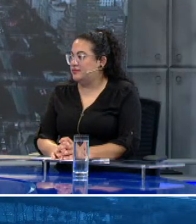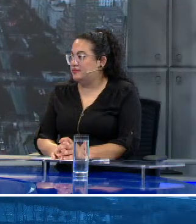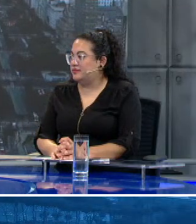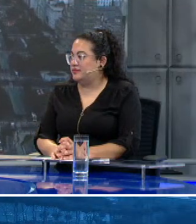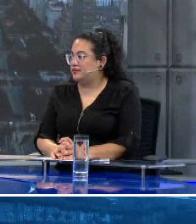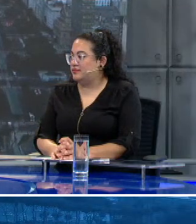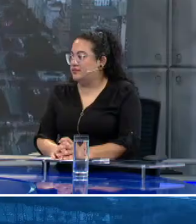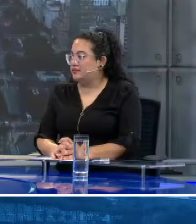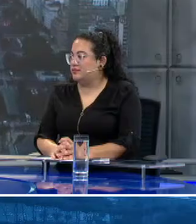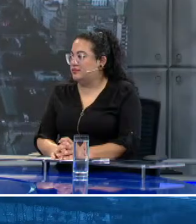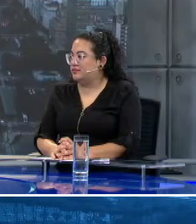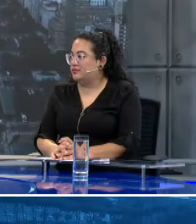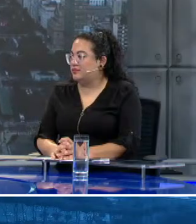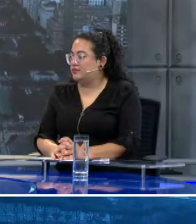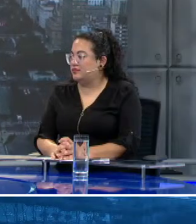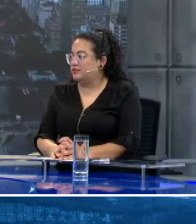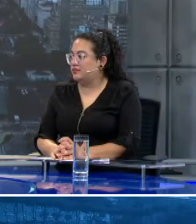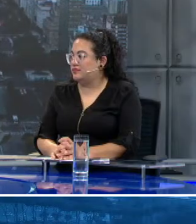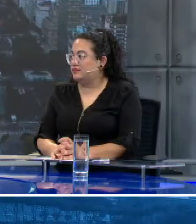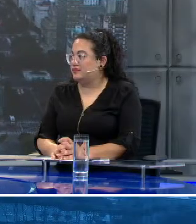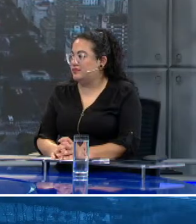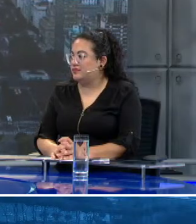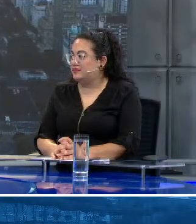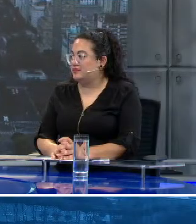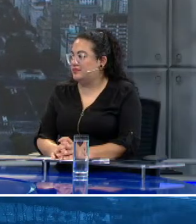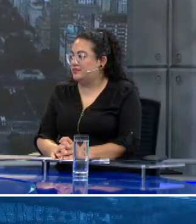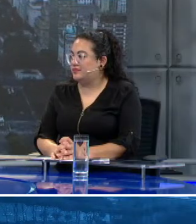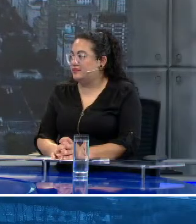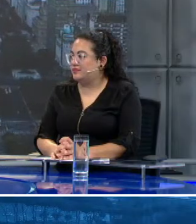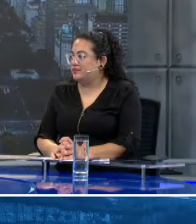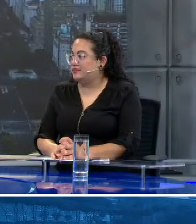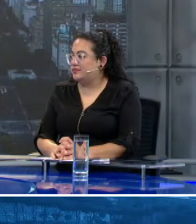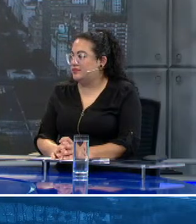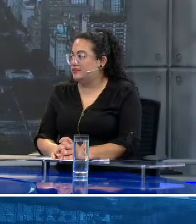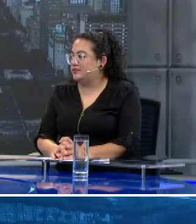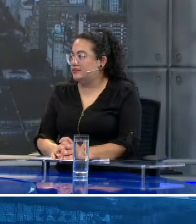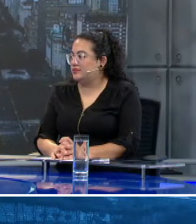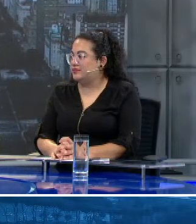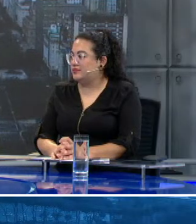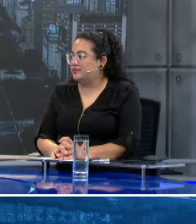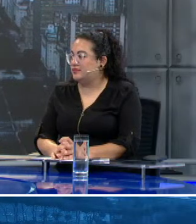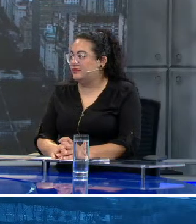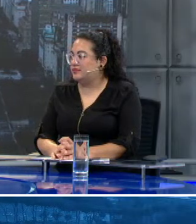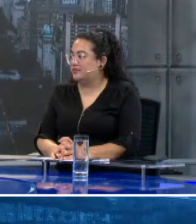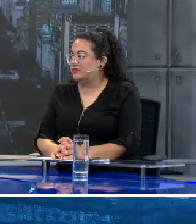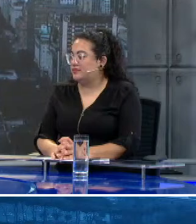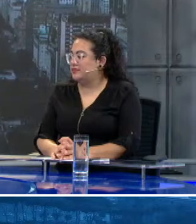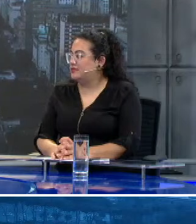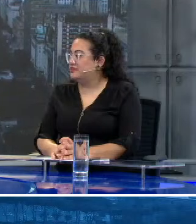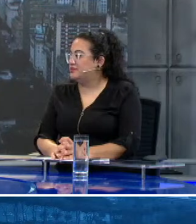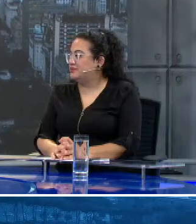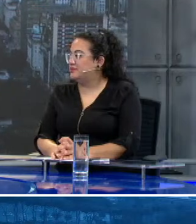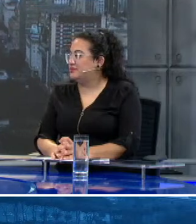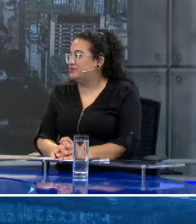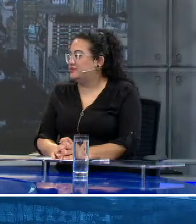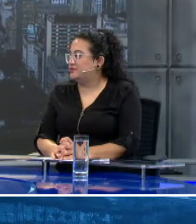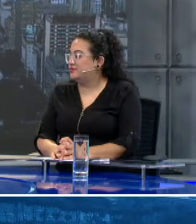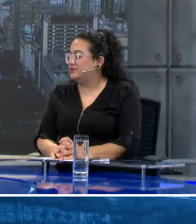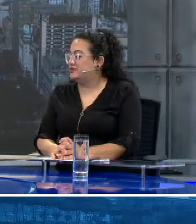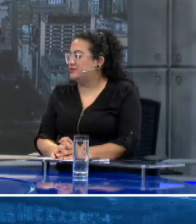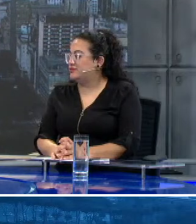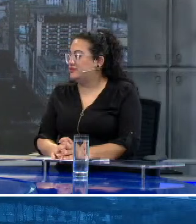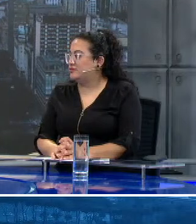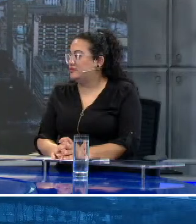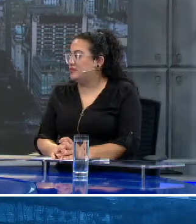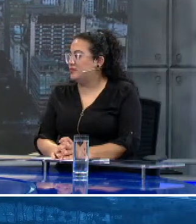controversiales como los que se iban a tratar esta semana, bueno, ese espíritu de Francisco no se iba a notar para nada. Exactamente, la conciliación